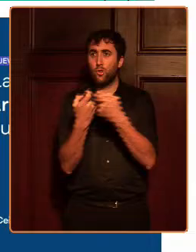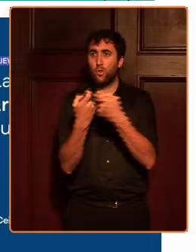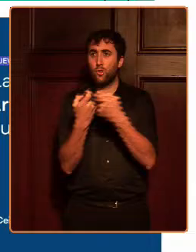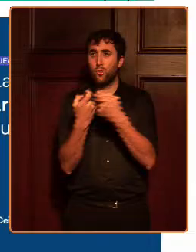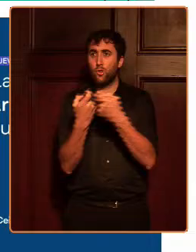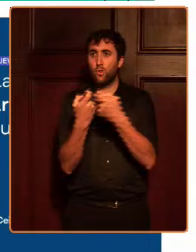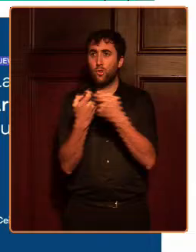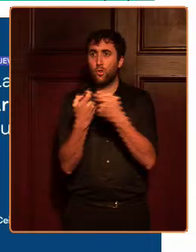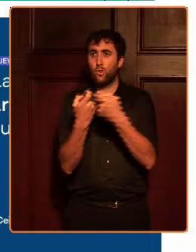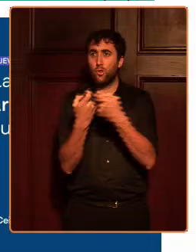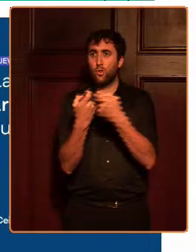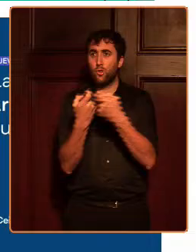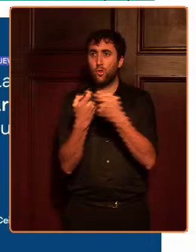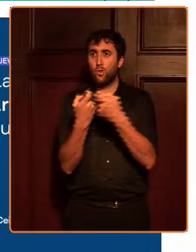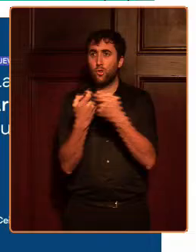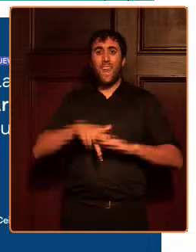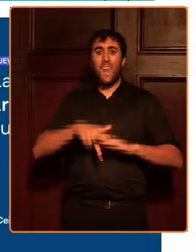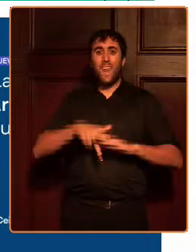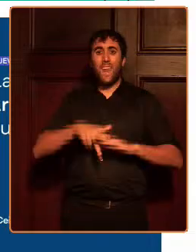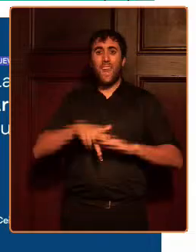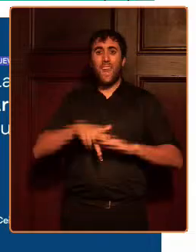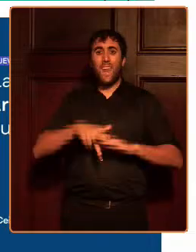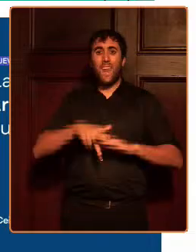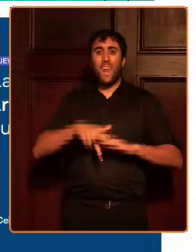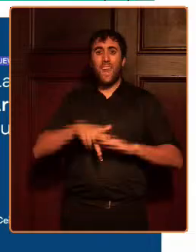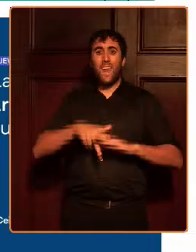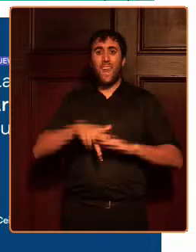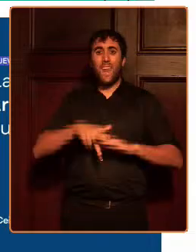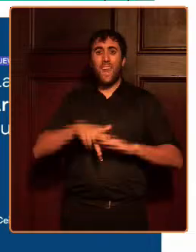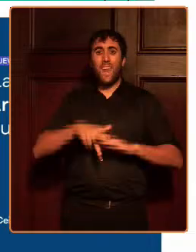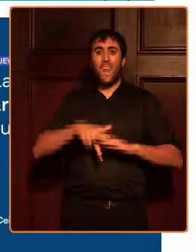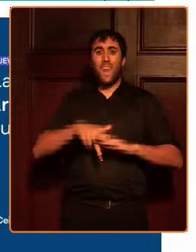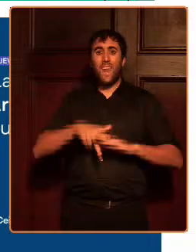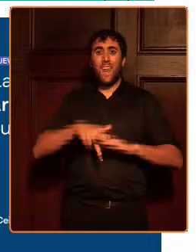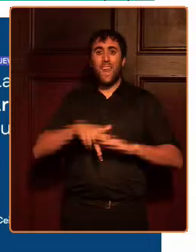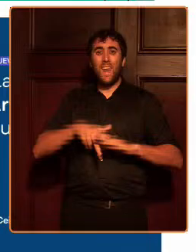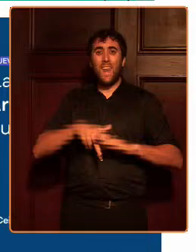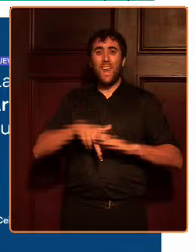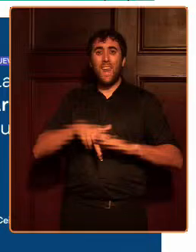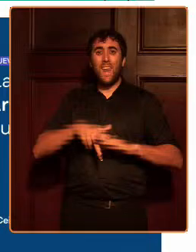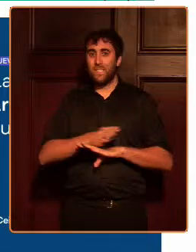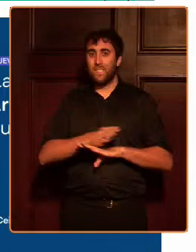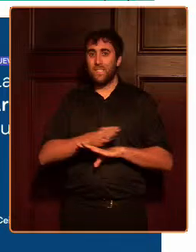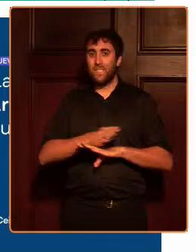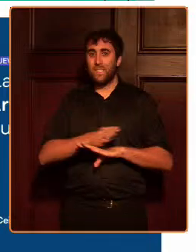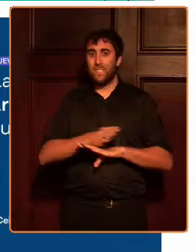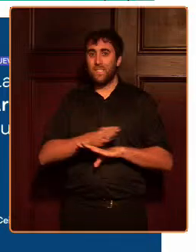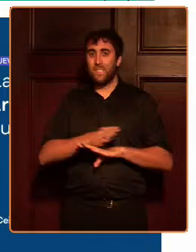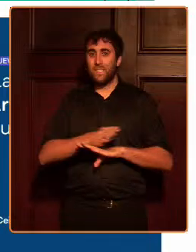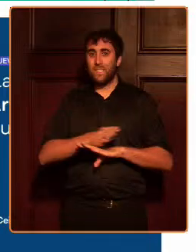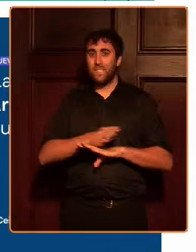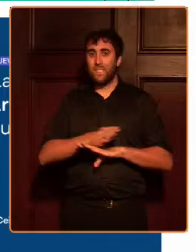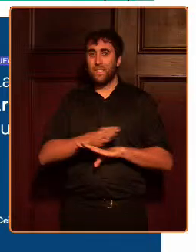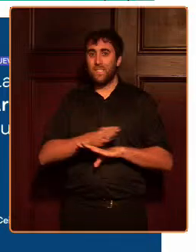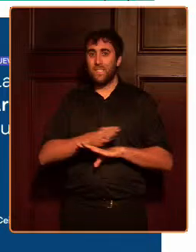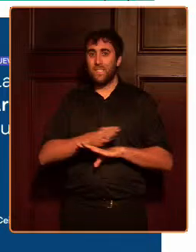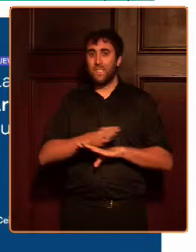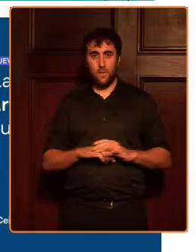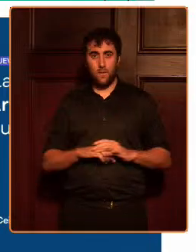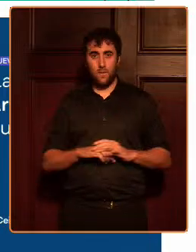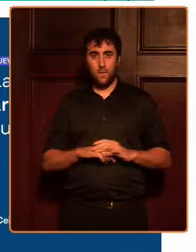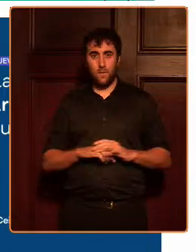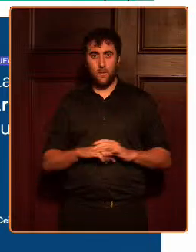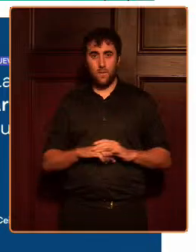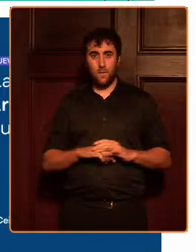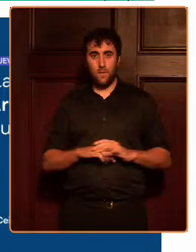una herramienta para generar automáticamente una versión accesible de un libro de texto digital, algo que ya estamos probando en